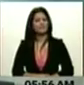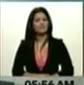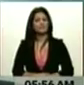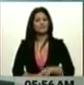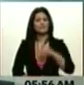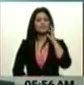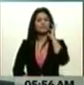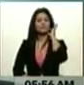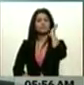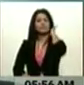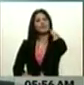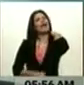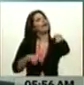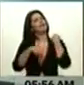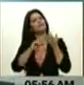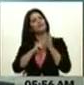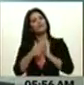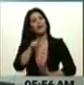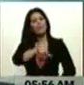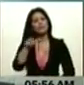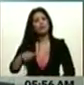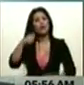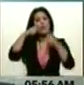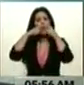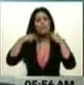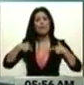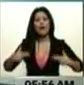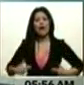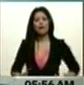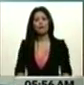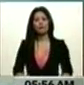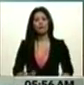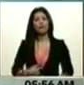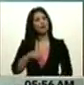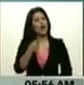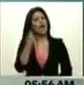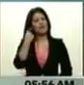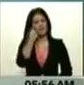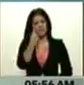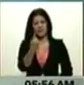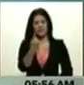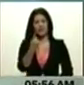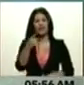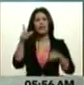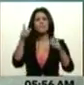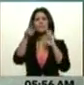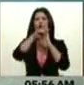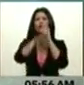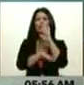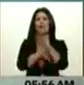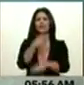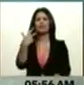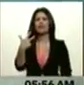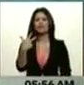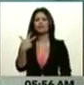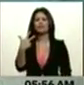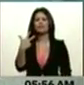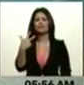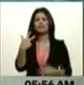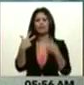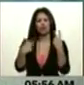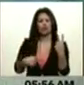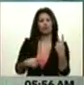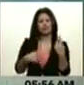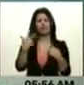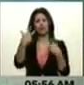es? O sea, aquí estamos hablando de vidas humanas, hermano. Ustedes no vieron ayer en 3 y 2, yo les pido. Ayer aquí en la tarde